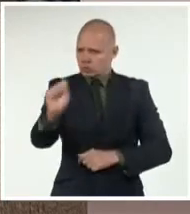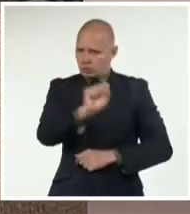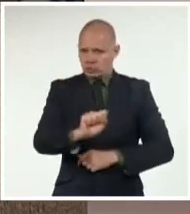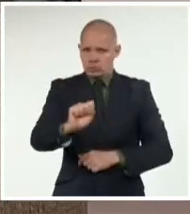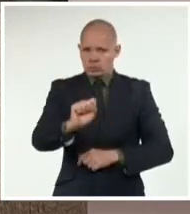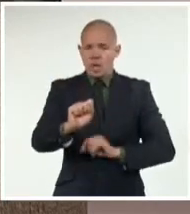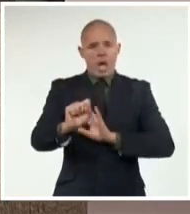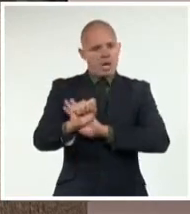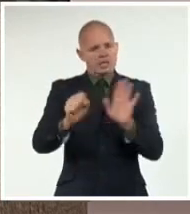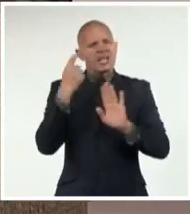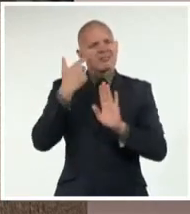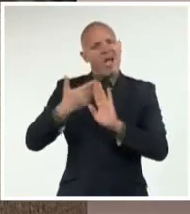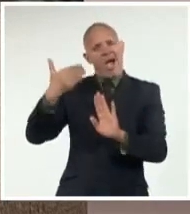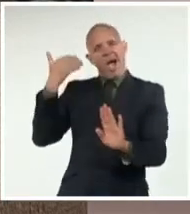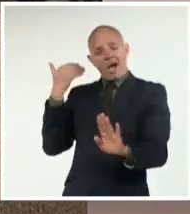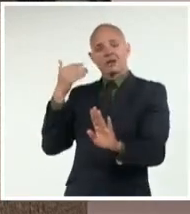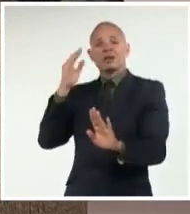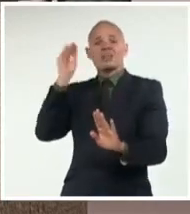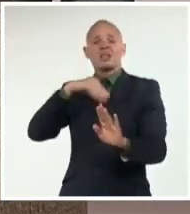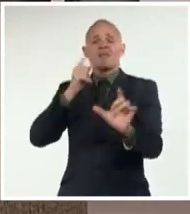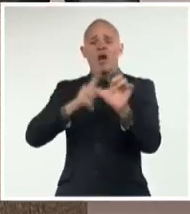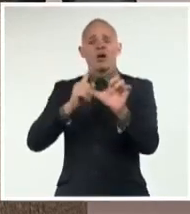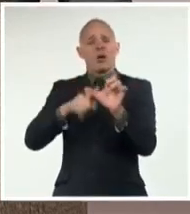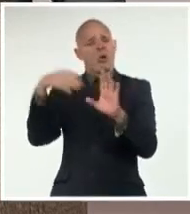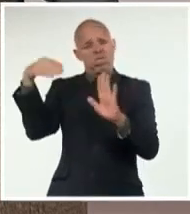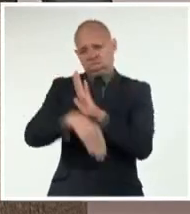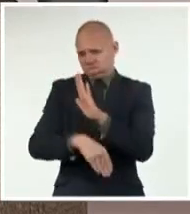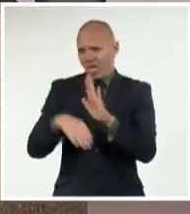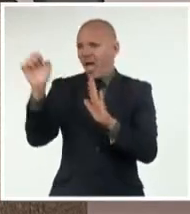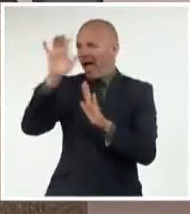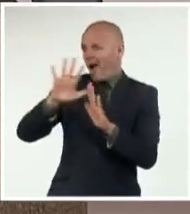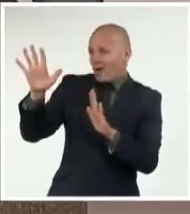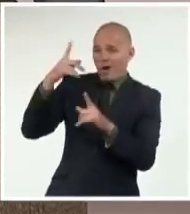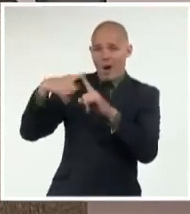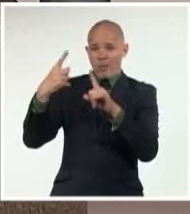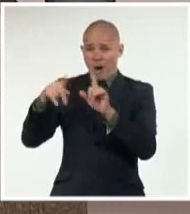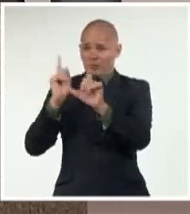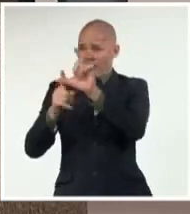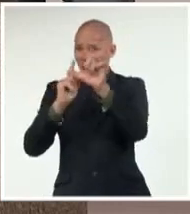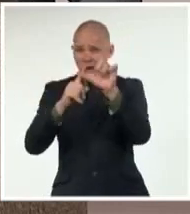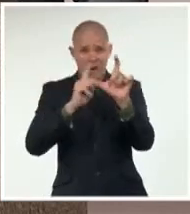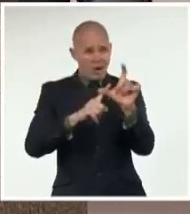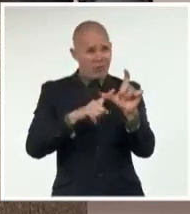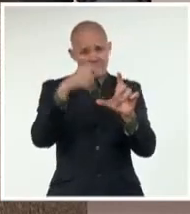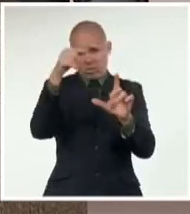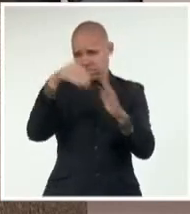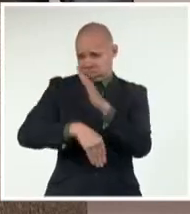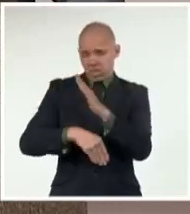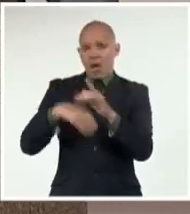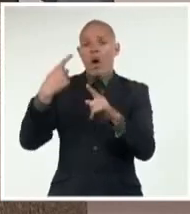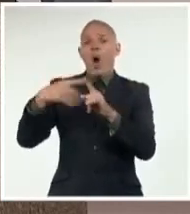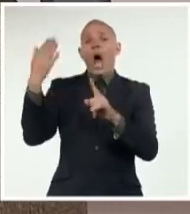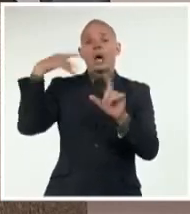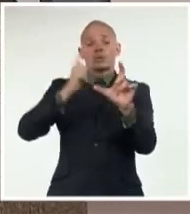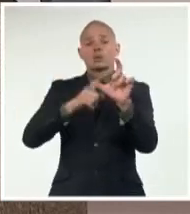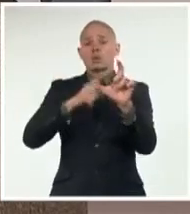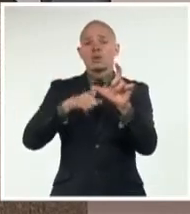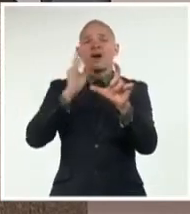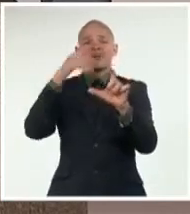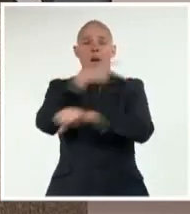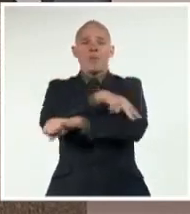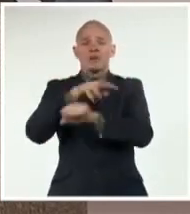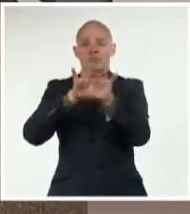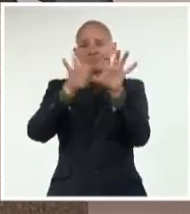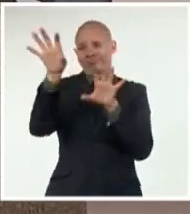trágica desaparición del campo socialista en Europa y la desintegración de la Unión Soviética, y a pesar de las